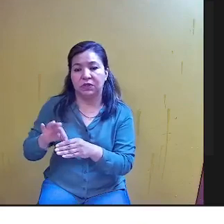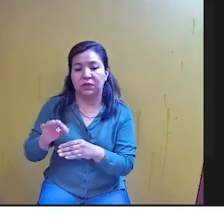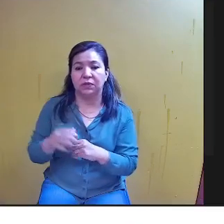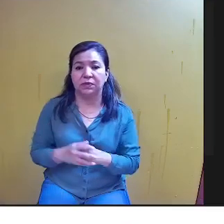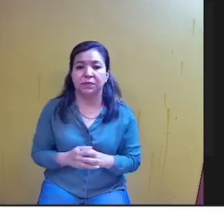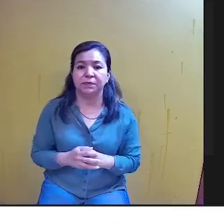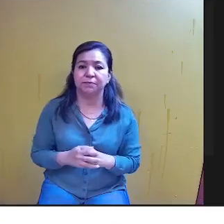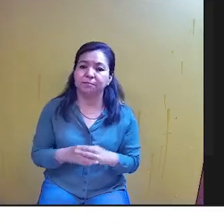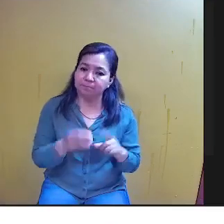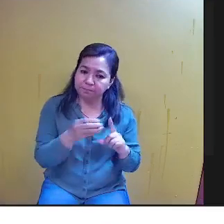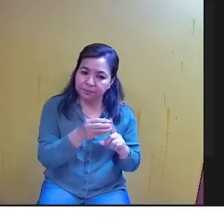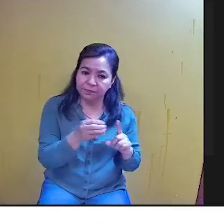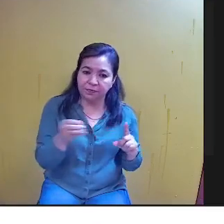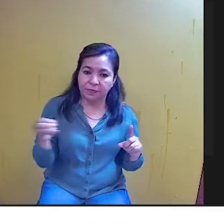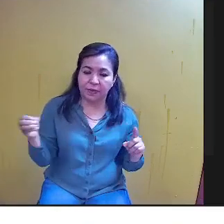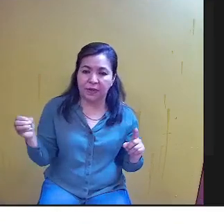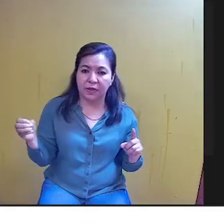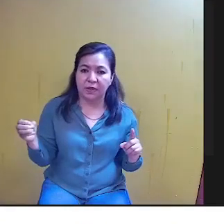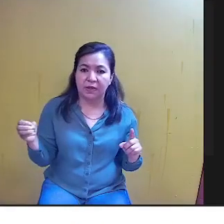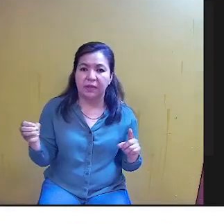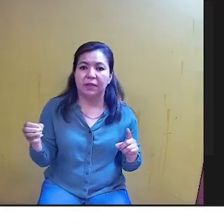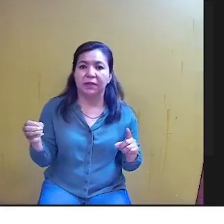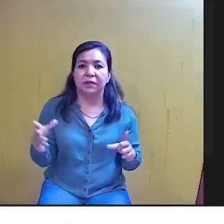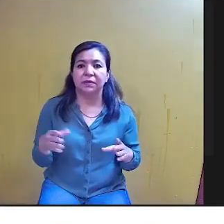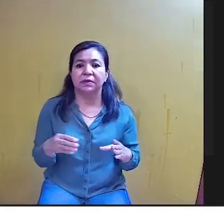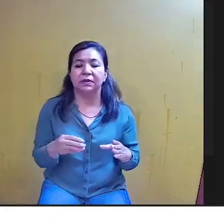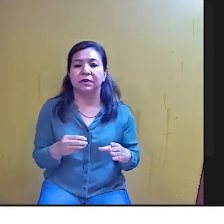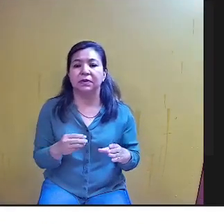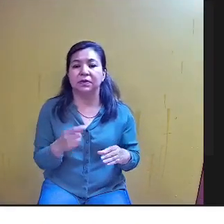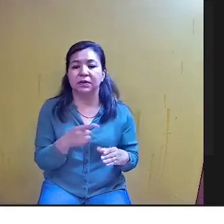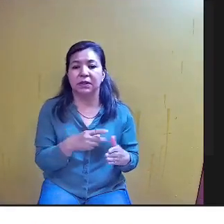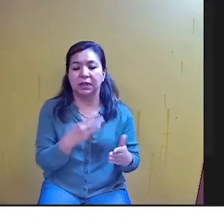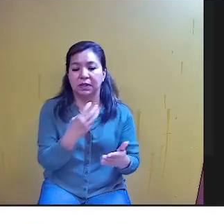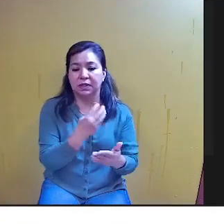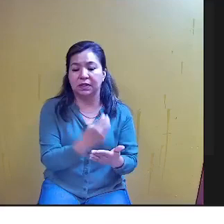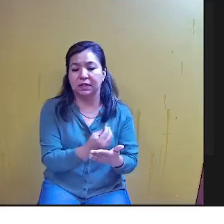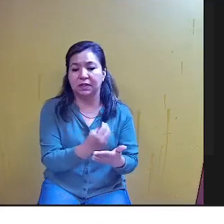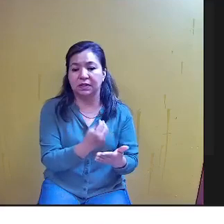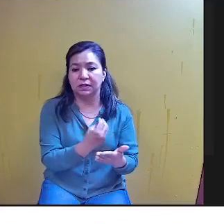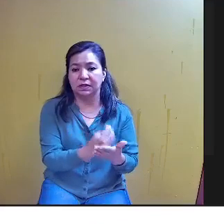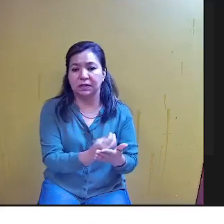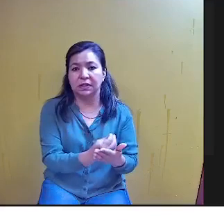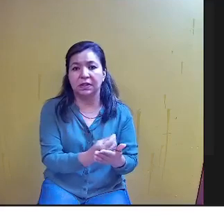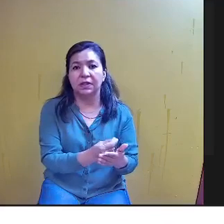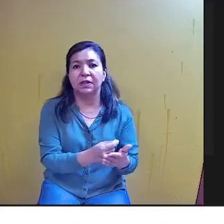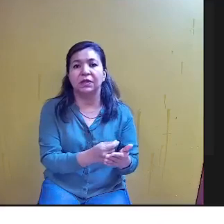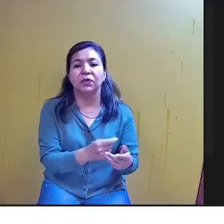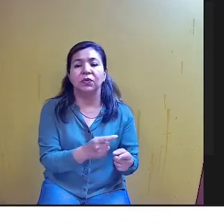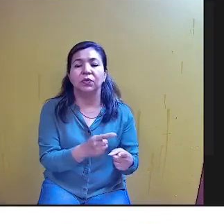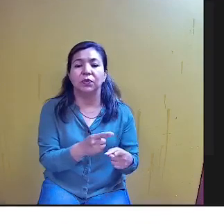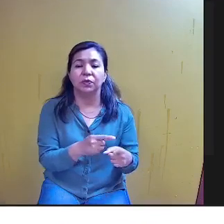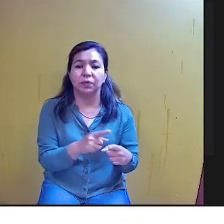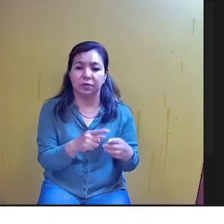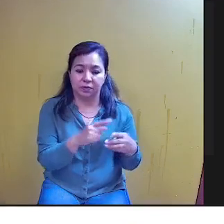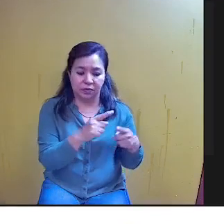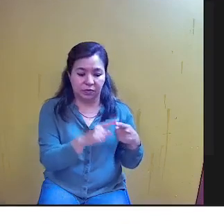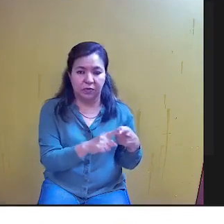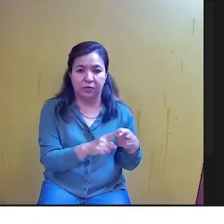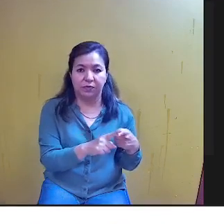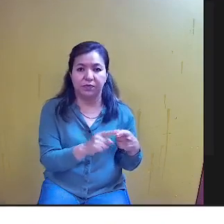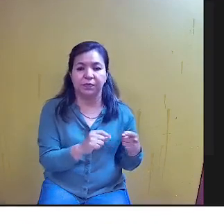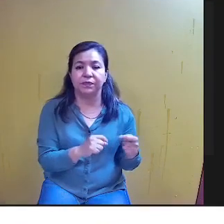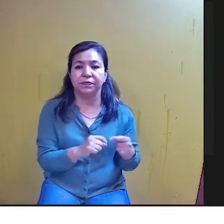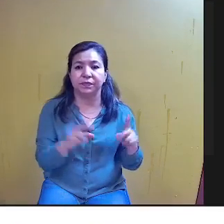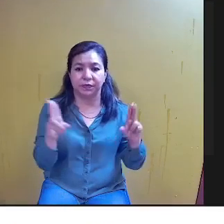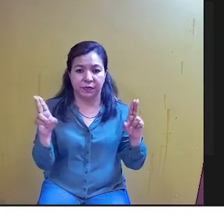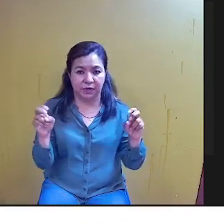En ese orden, el proyecto de la cuenta analiza y califica los temas de agravios en el orden enlistado y se propone en cada uno lo siguiente.